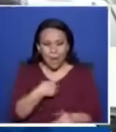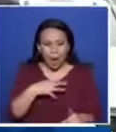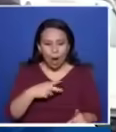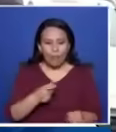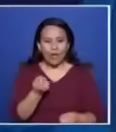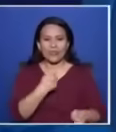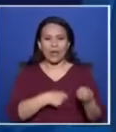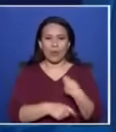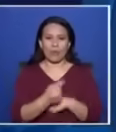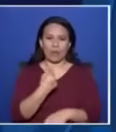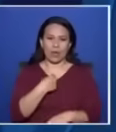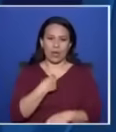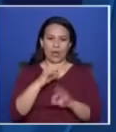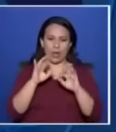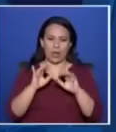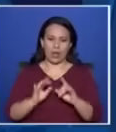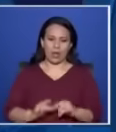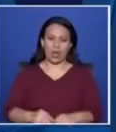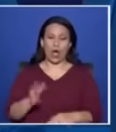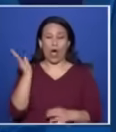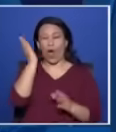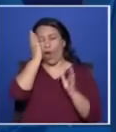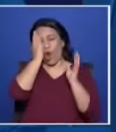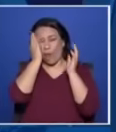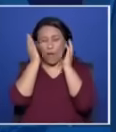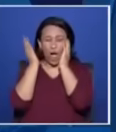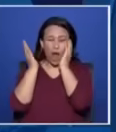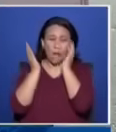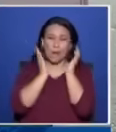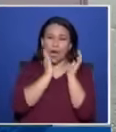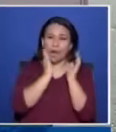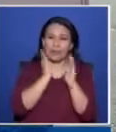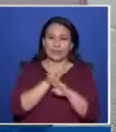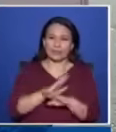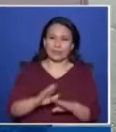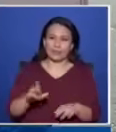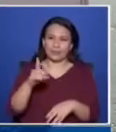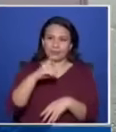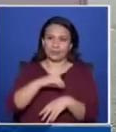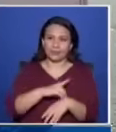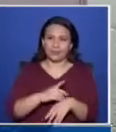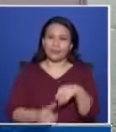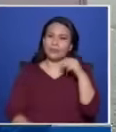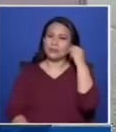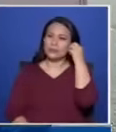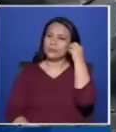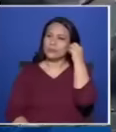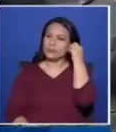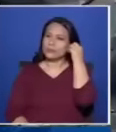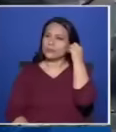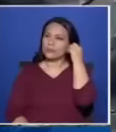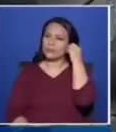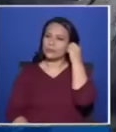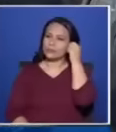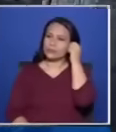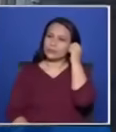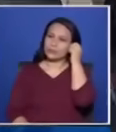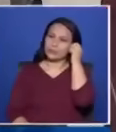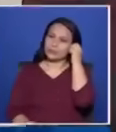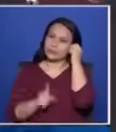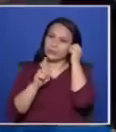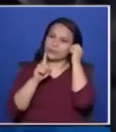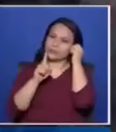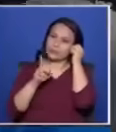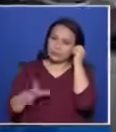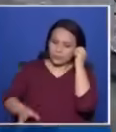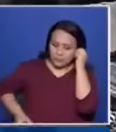autoridad competente. Debido a los golpes que sufrieron, los sospechosos recibieron atención médica. Uno de ellos tiene una fractura en la pierna